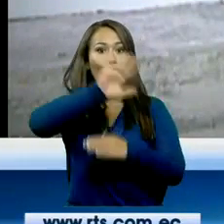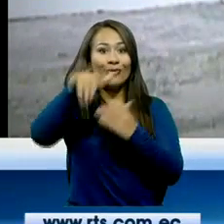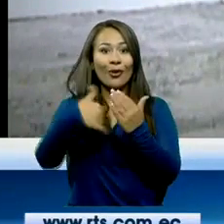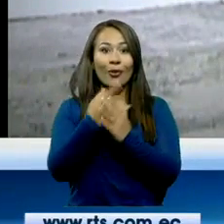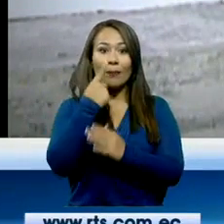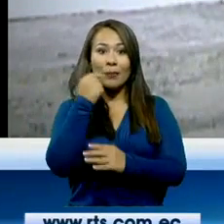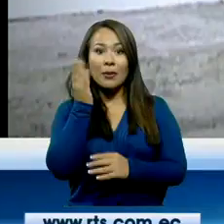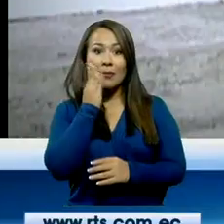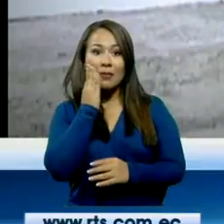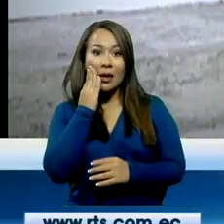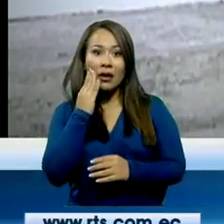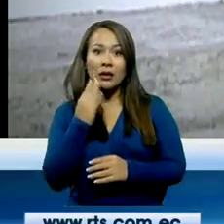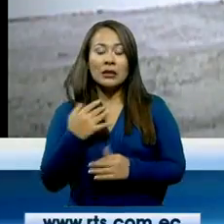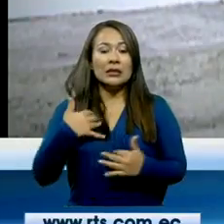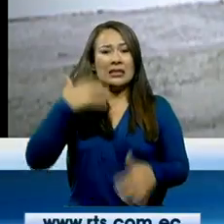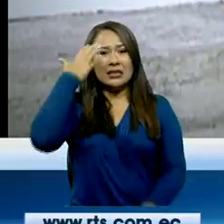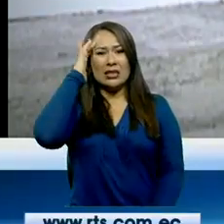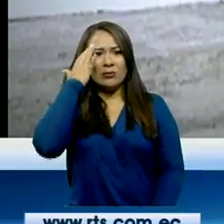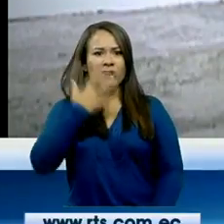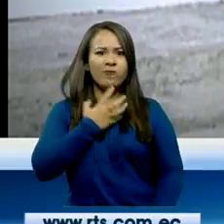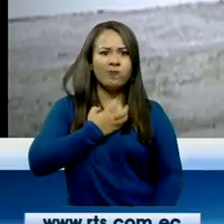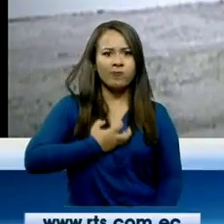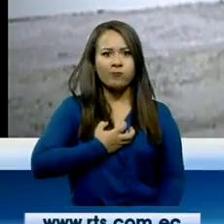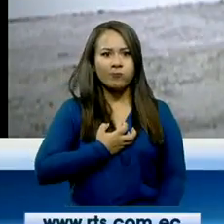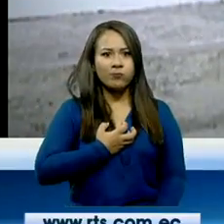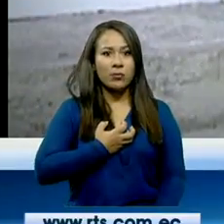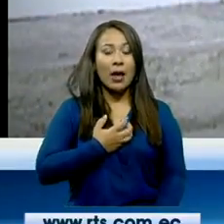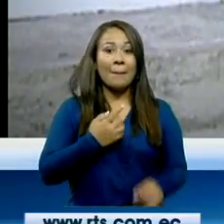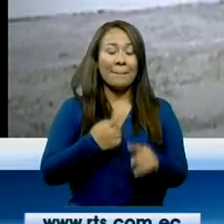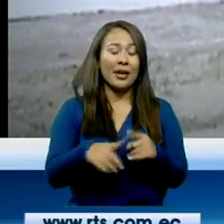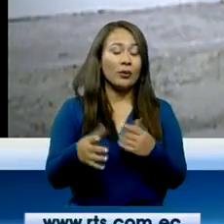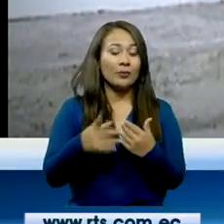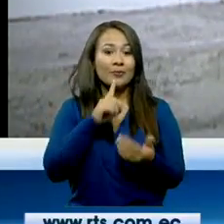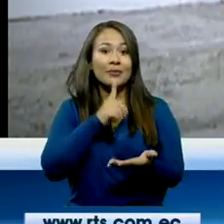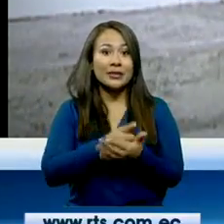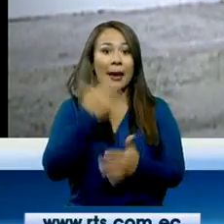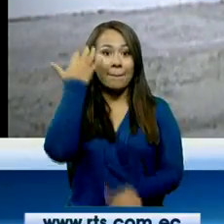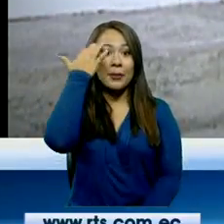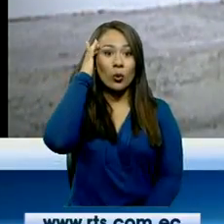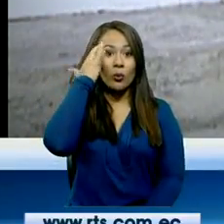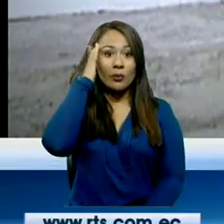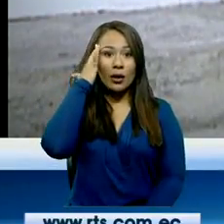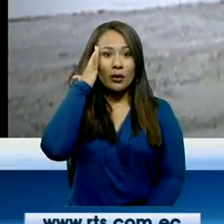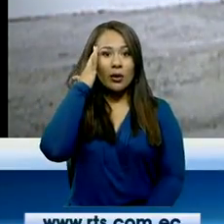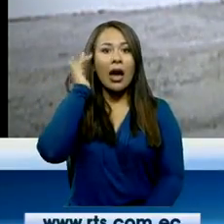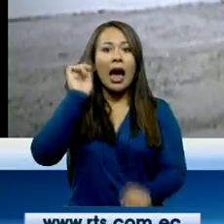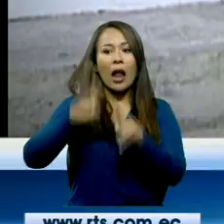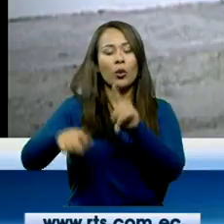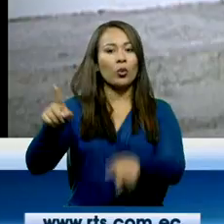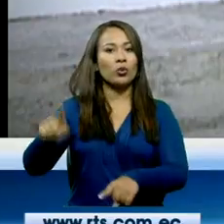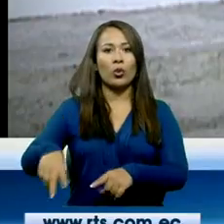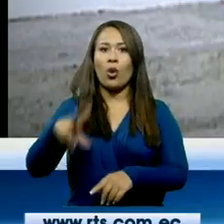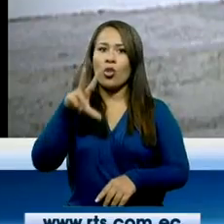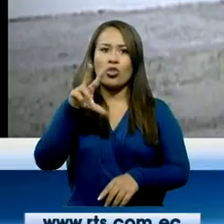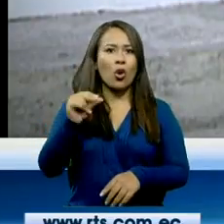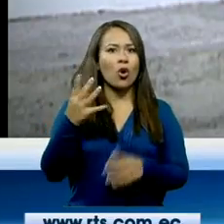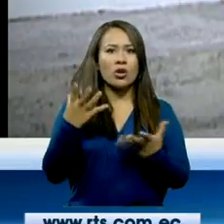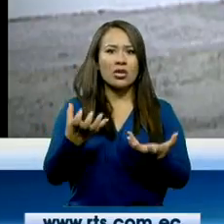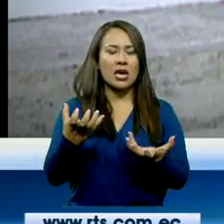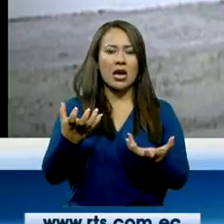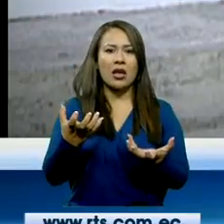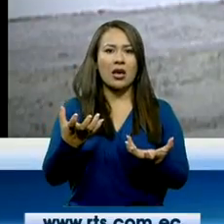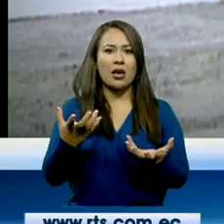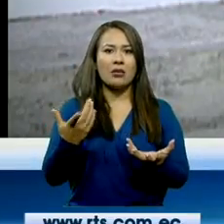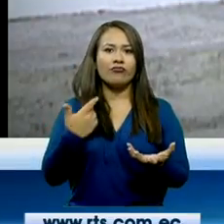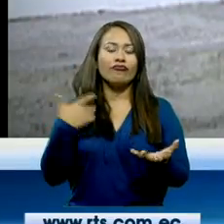padres de familia están conmocionados, pero aún en medio de esa gran preocupación, hay quienes se niegan a que el plantel sea intervenido